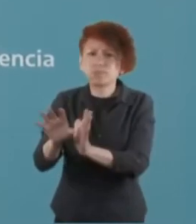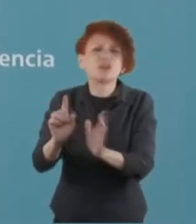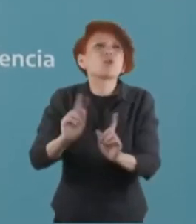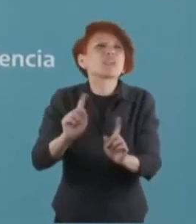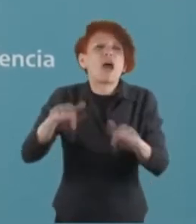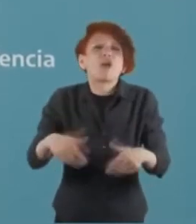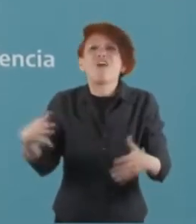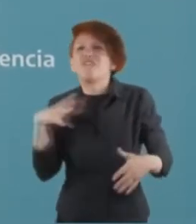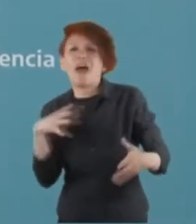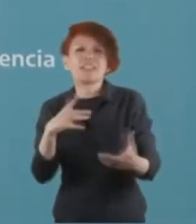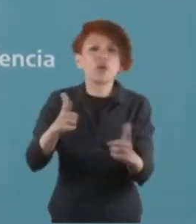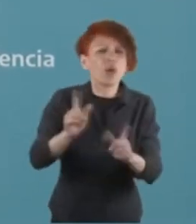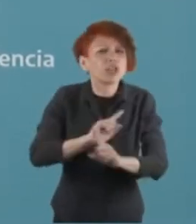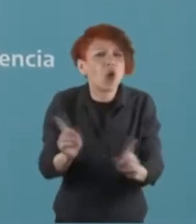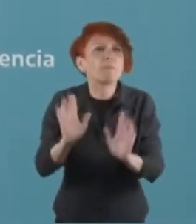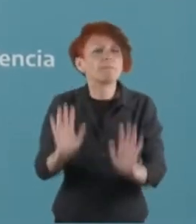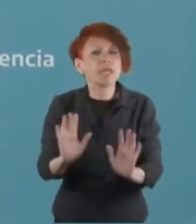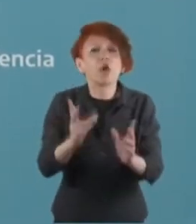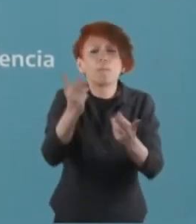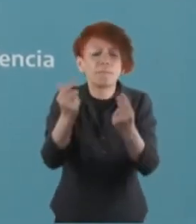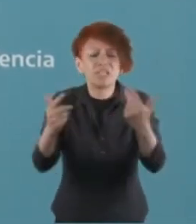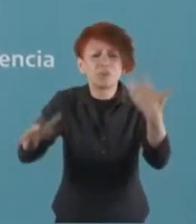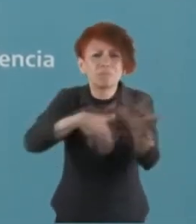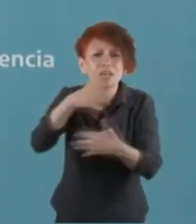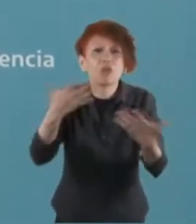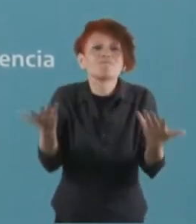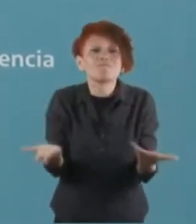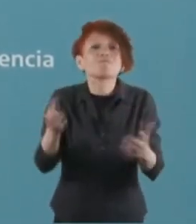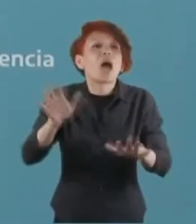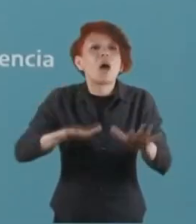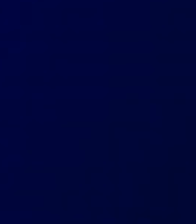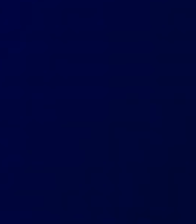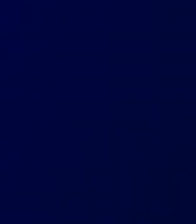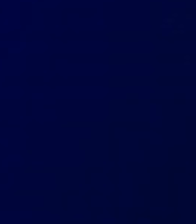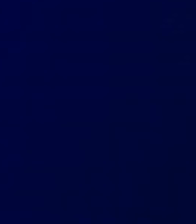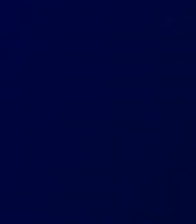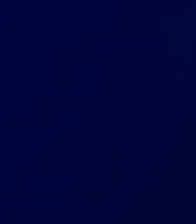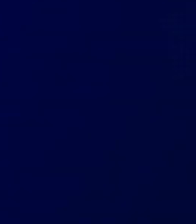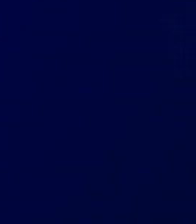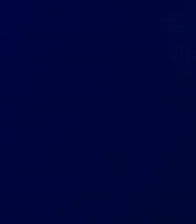desabastecimiento, el mismo desorden de precios implica que en algunas góndolas haya más o menos de algún producto.